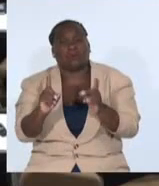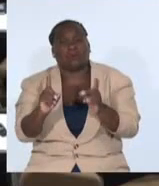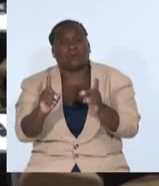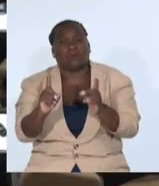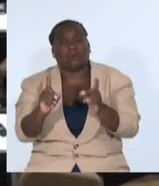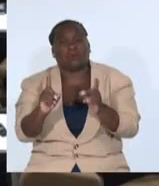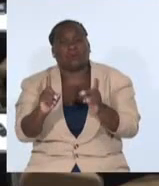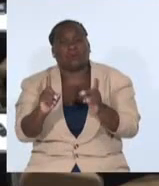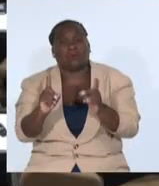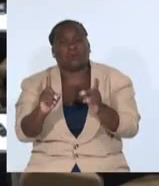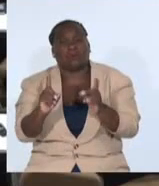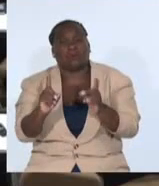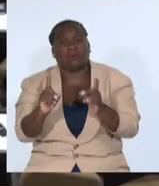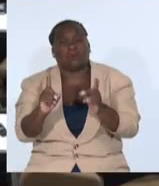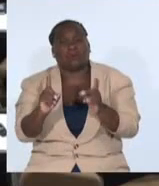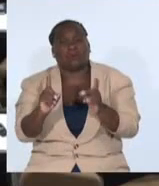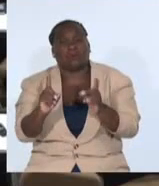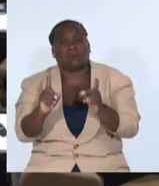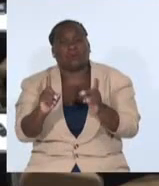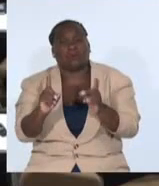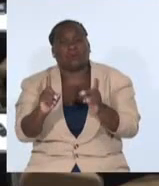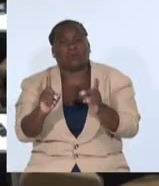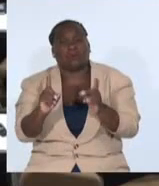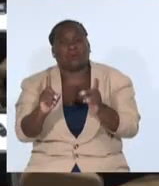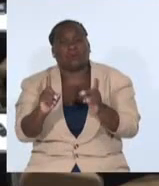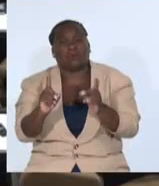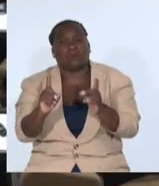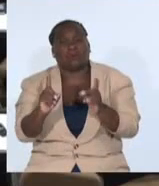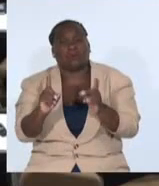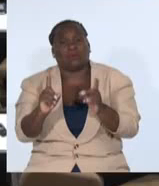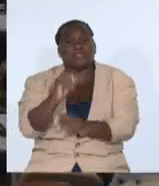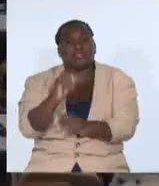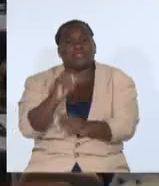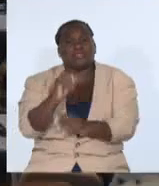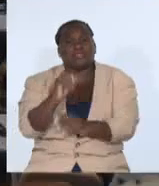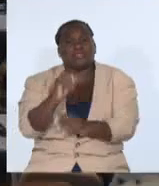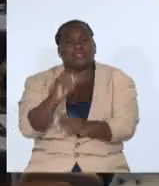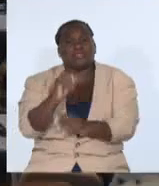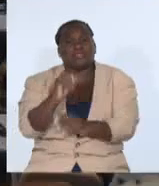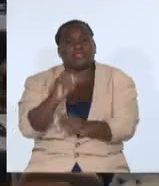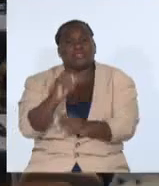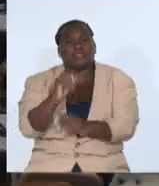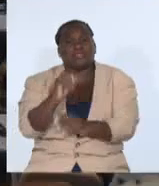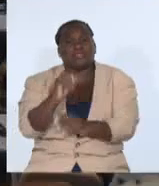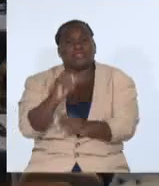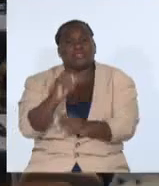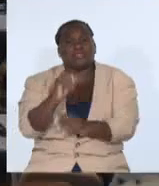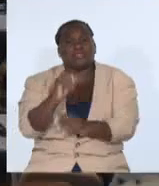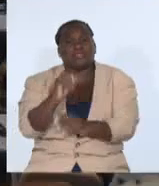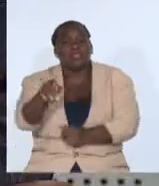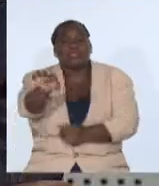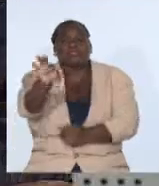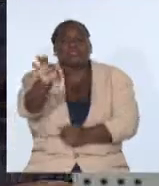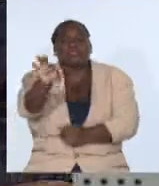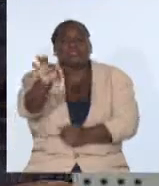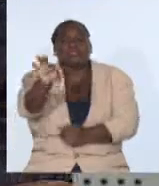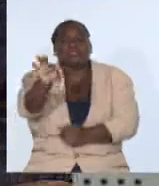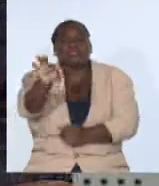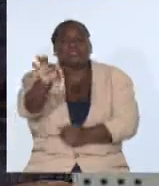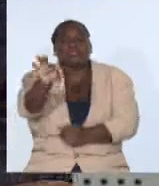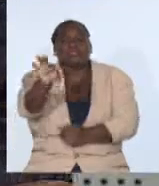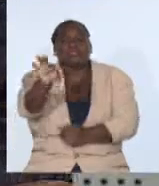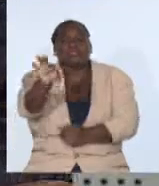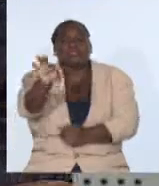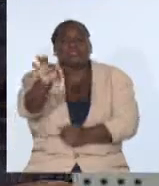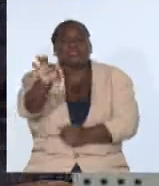resultados indiscutibles en la ciencia y la innovación Los invito a discutir estos días sobre los retos del